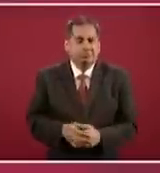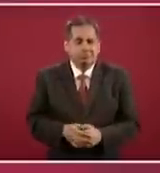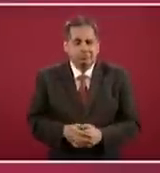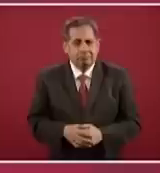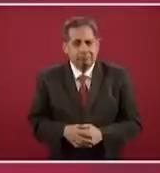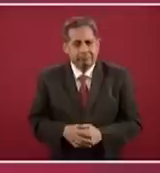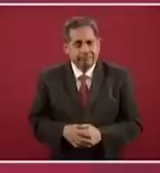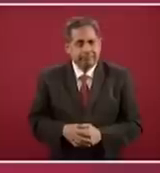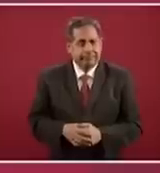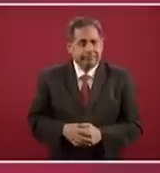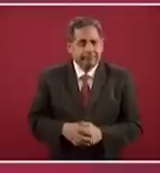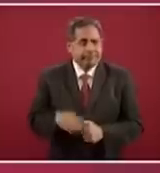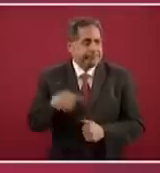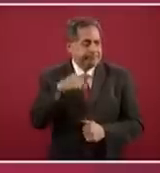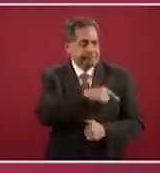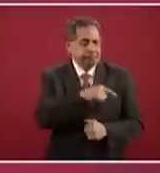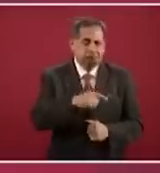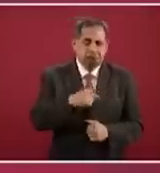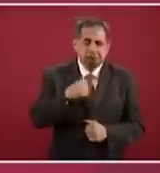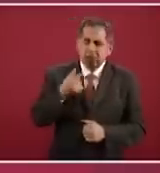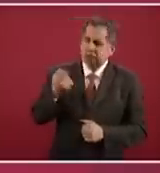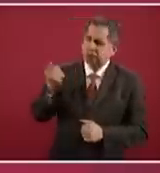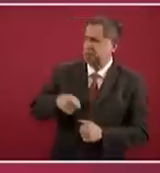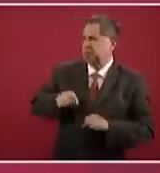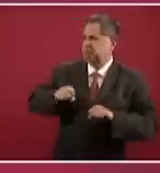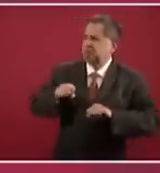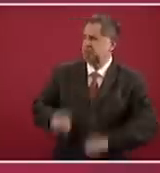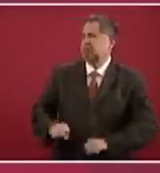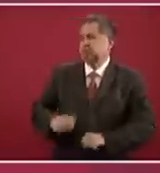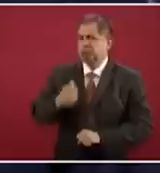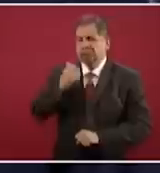es muy autoritario.